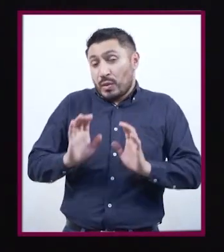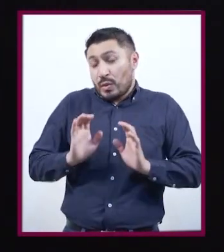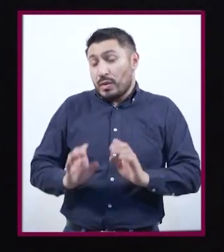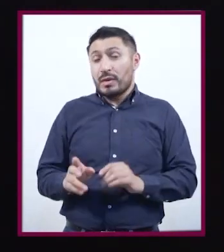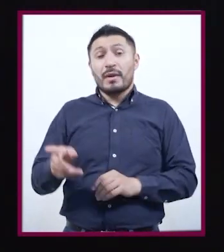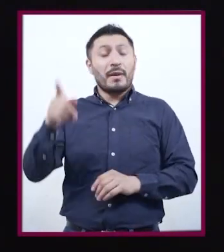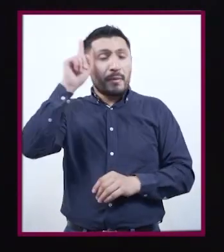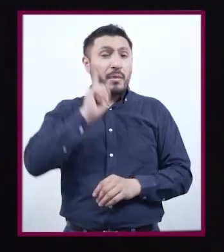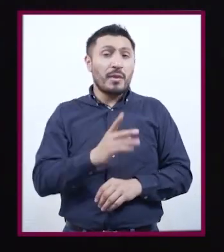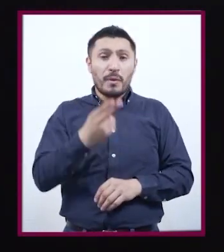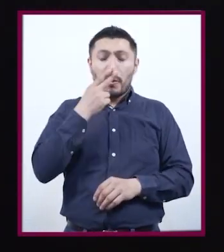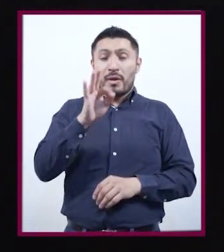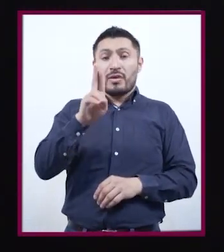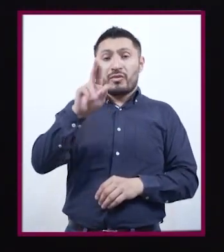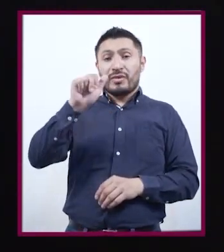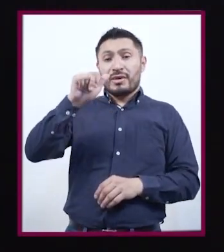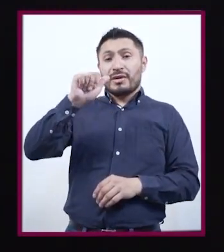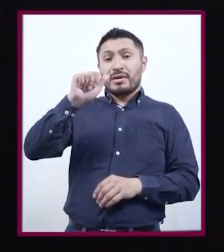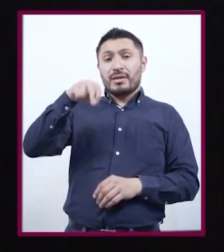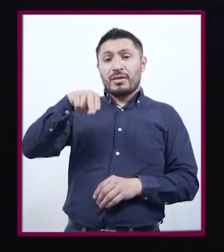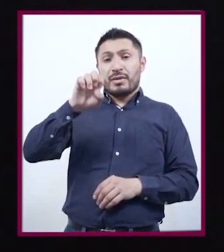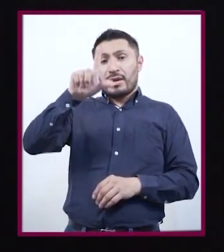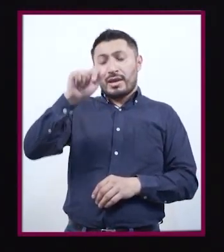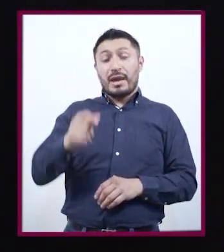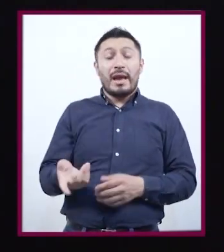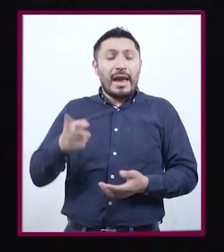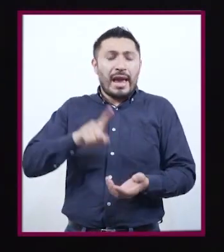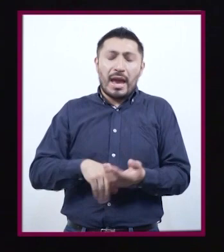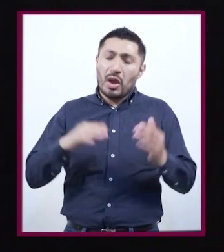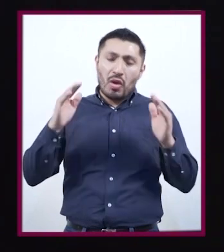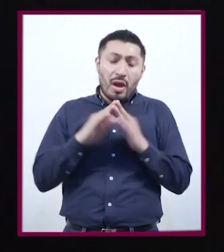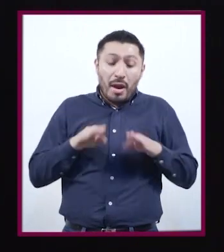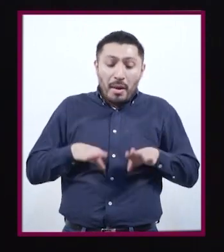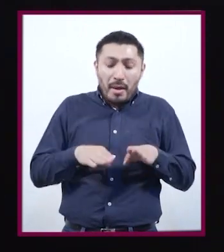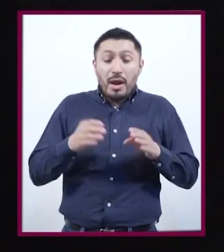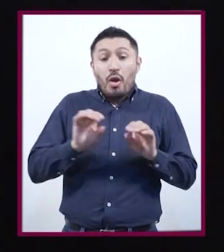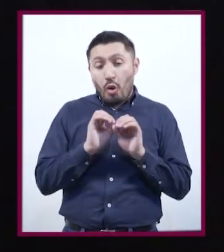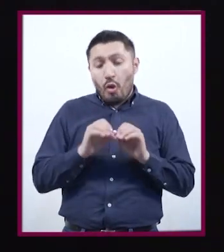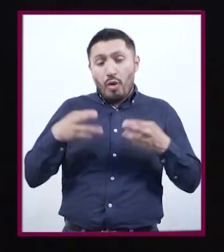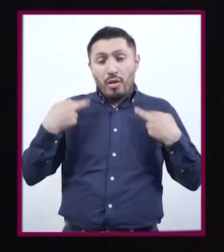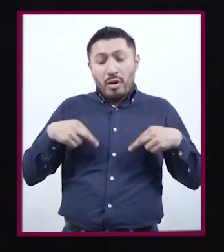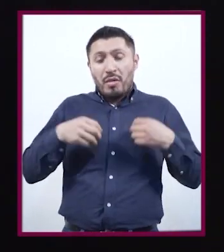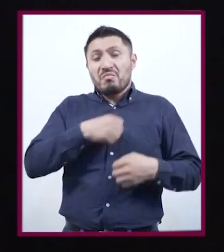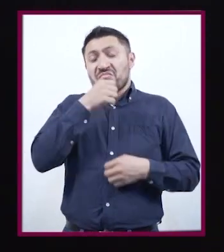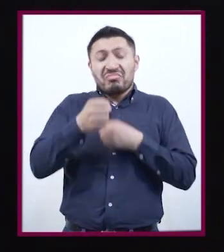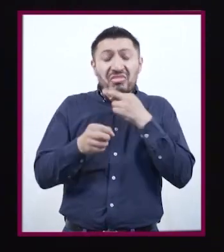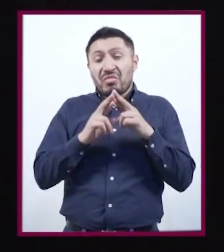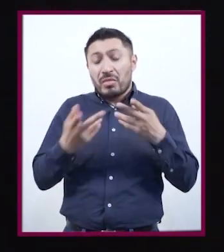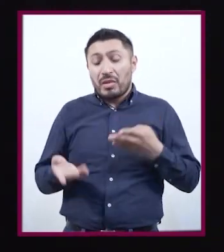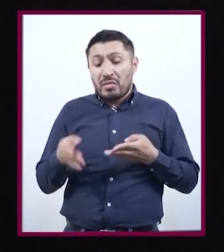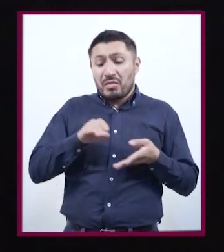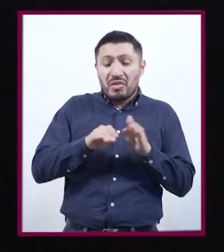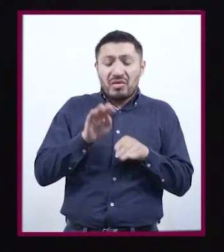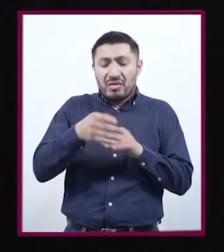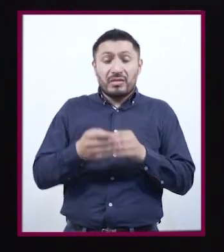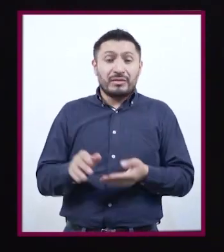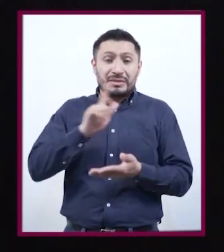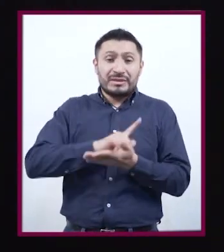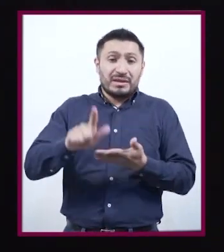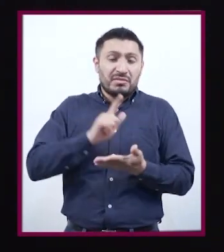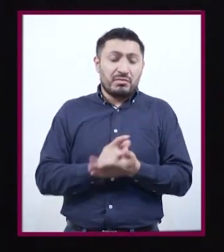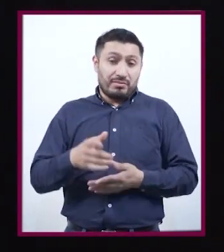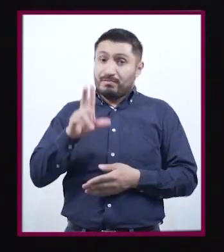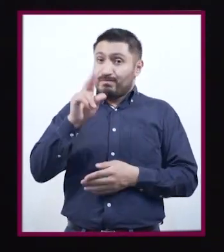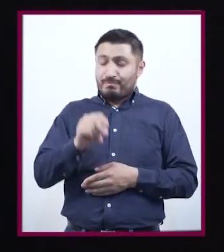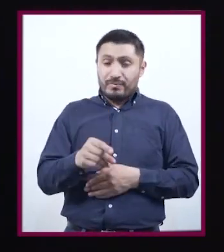las mujeres utilizaban franela, alguna tela tejida en casa o tiras dobladas de ropa vieja, lo cual era poco higiénico